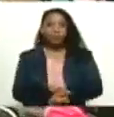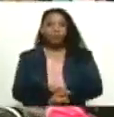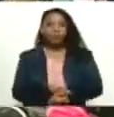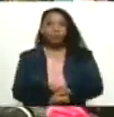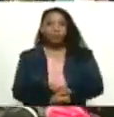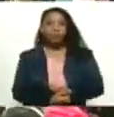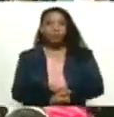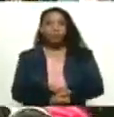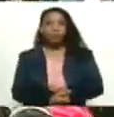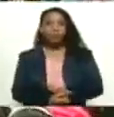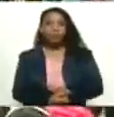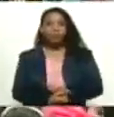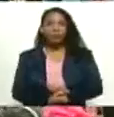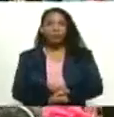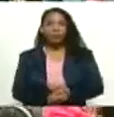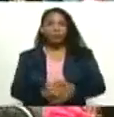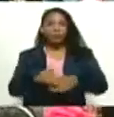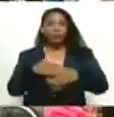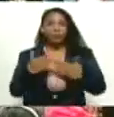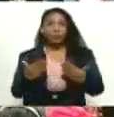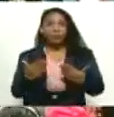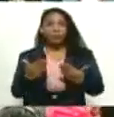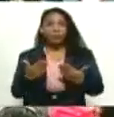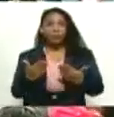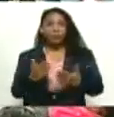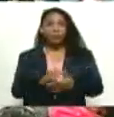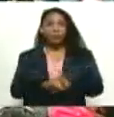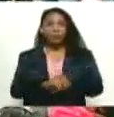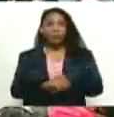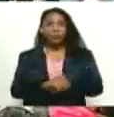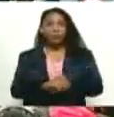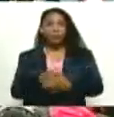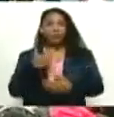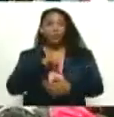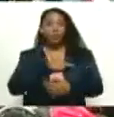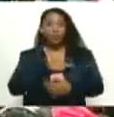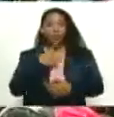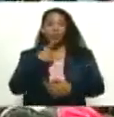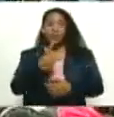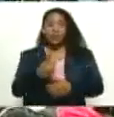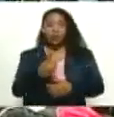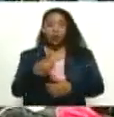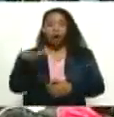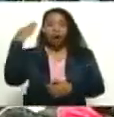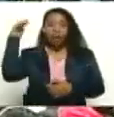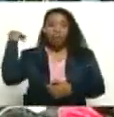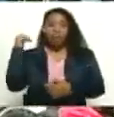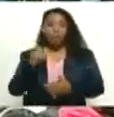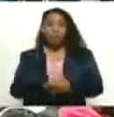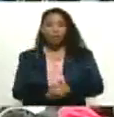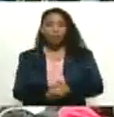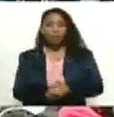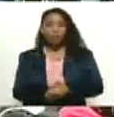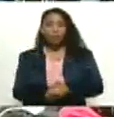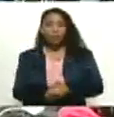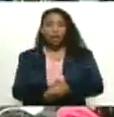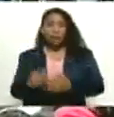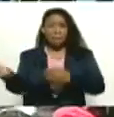Y que ellos hagan lo que quieran. Nosotros lo hemos dicho. Nos insultan,